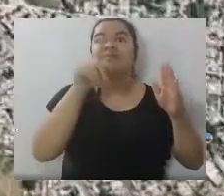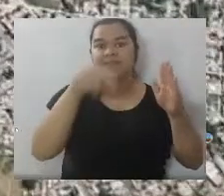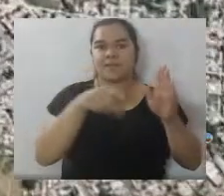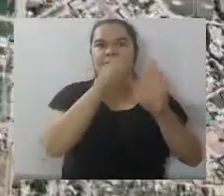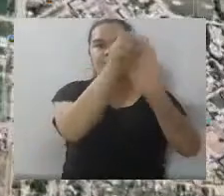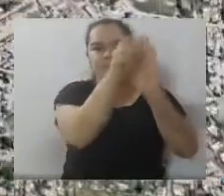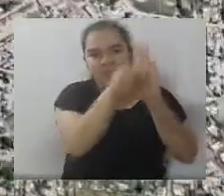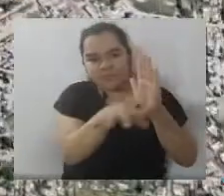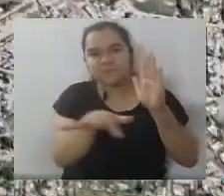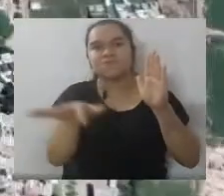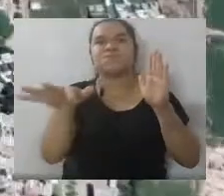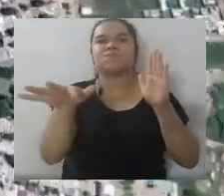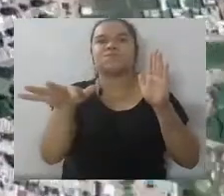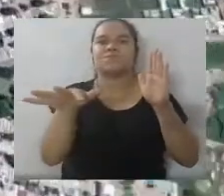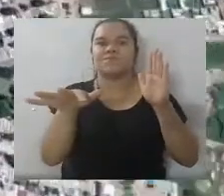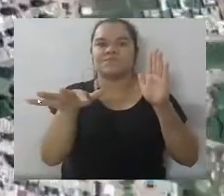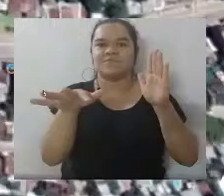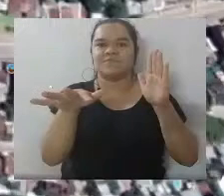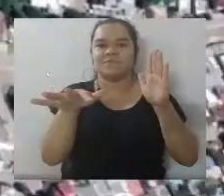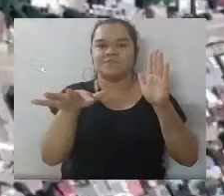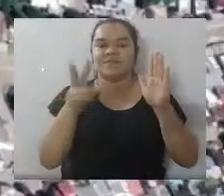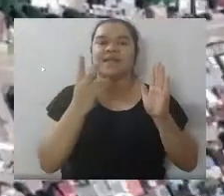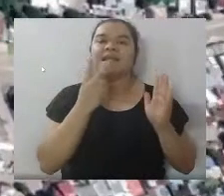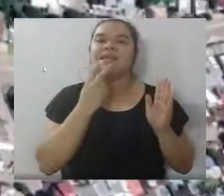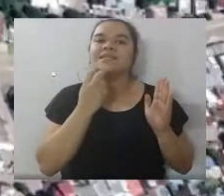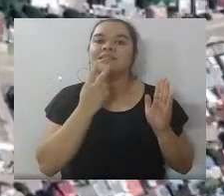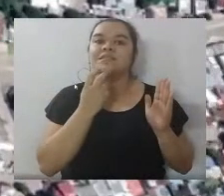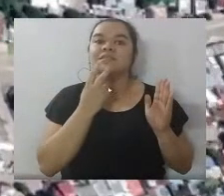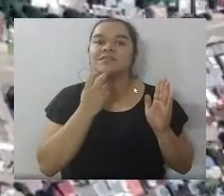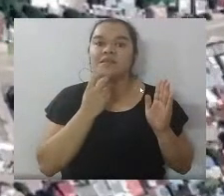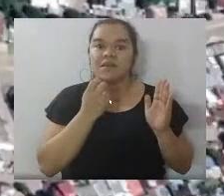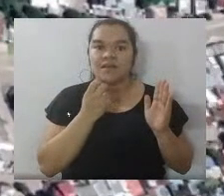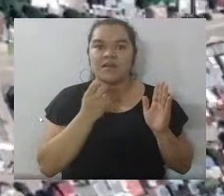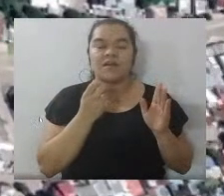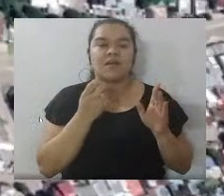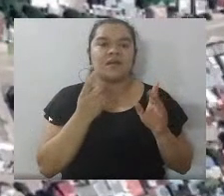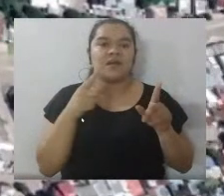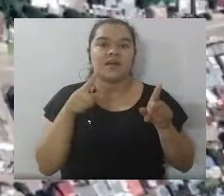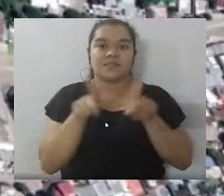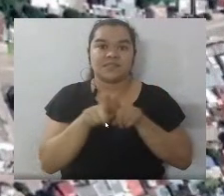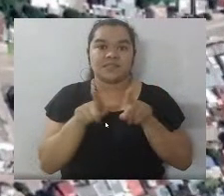Y para ser distribuida, la energía tiene que